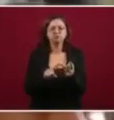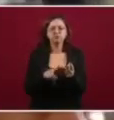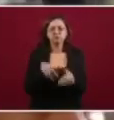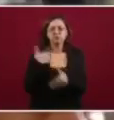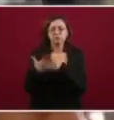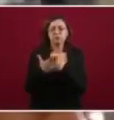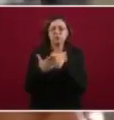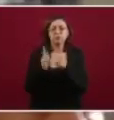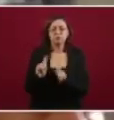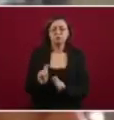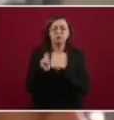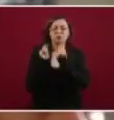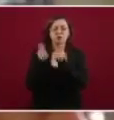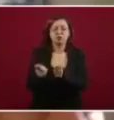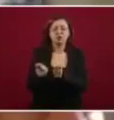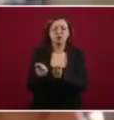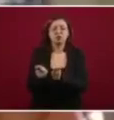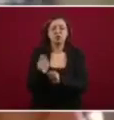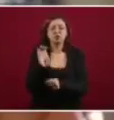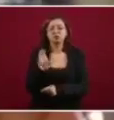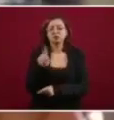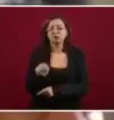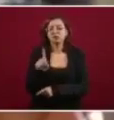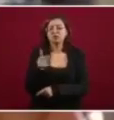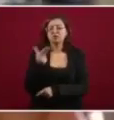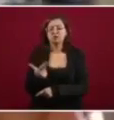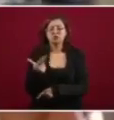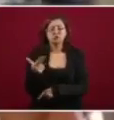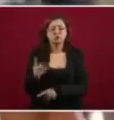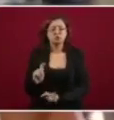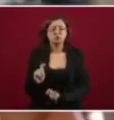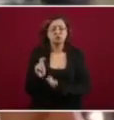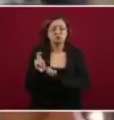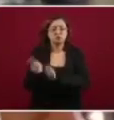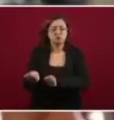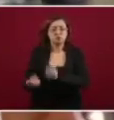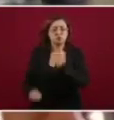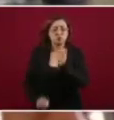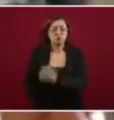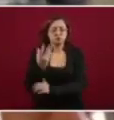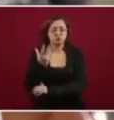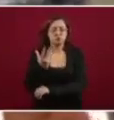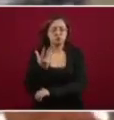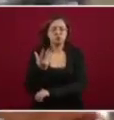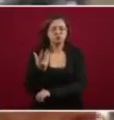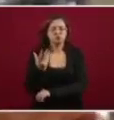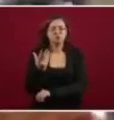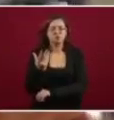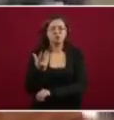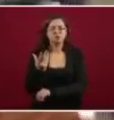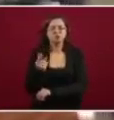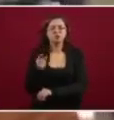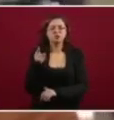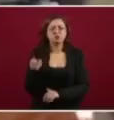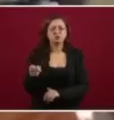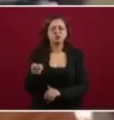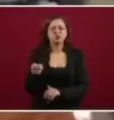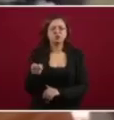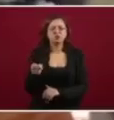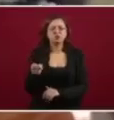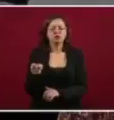del nuevo titular de la Comisión Nacional de Derechos Humanos? Ante la relación